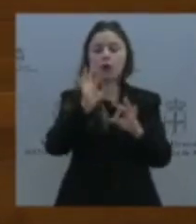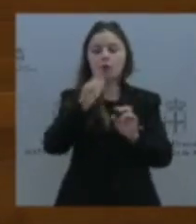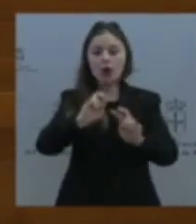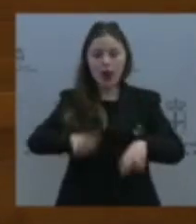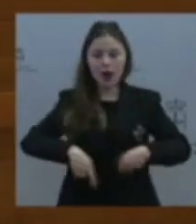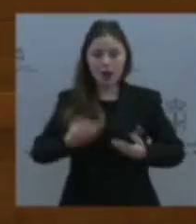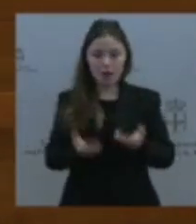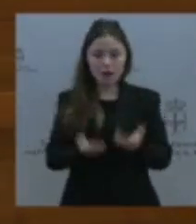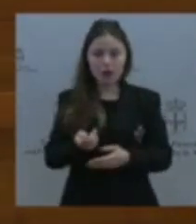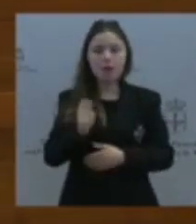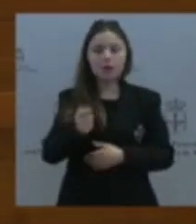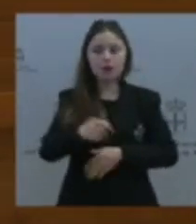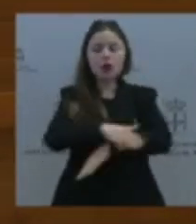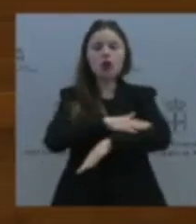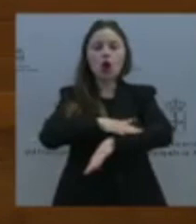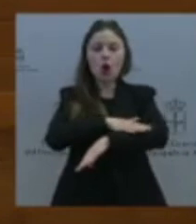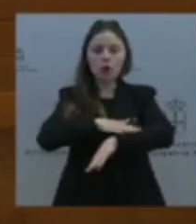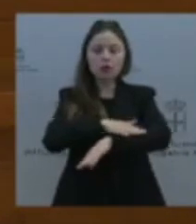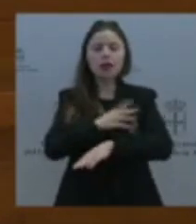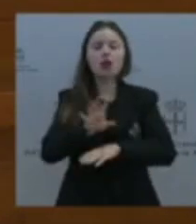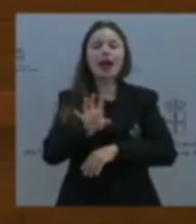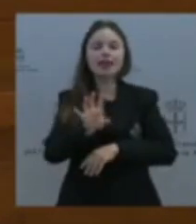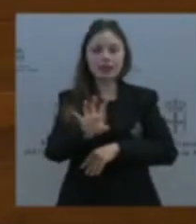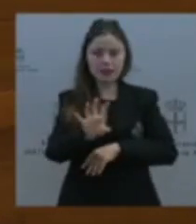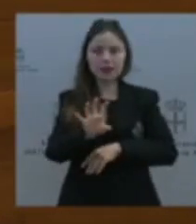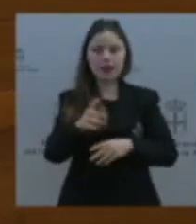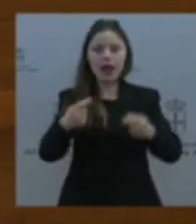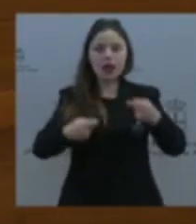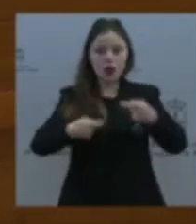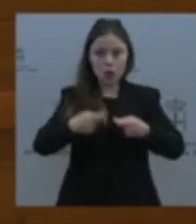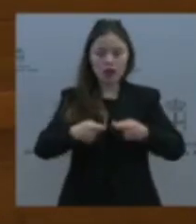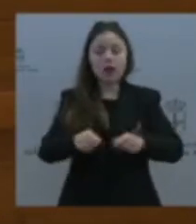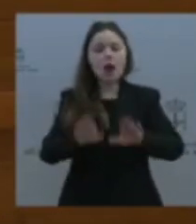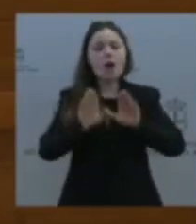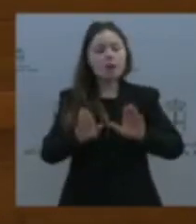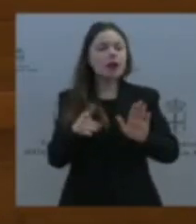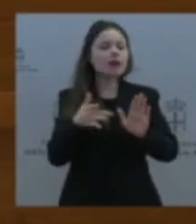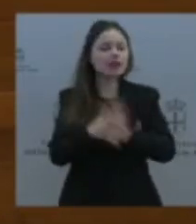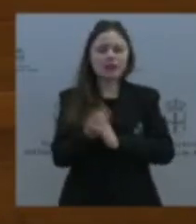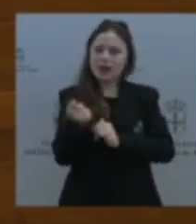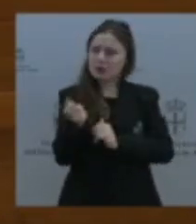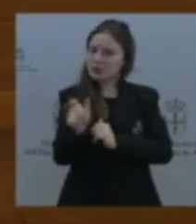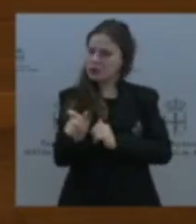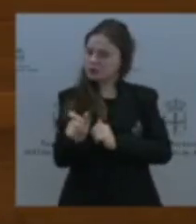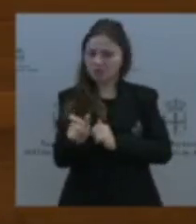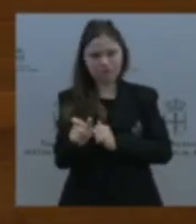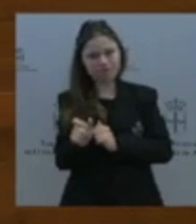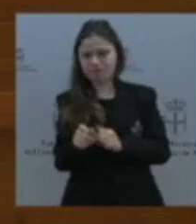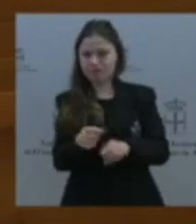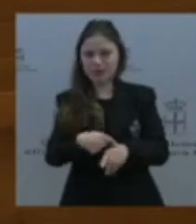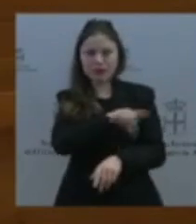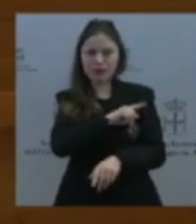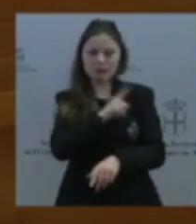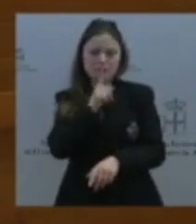Gobierno estatal de coalición, pero sigue siendo una cantidad extremadamente modesta para el día a día. Una